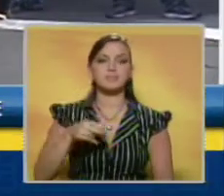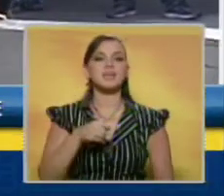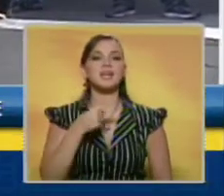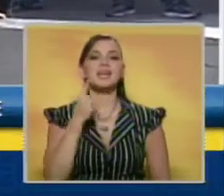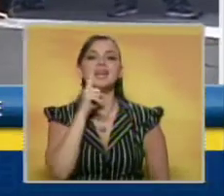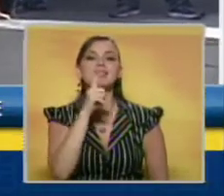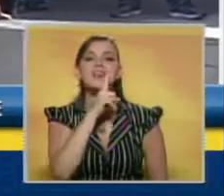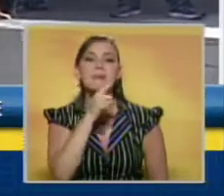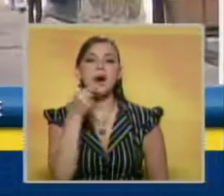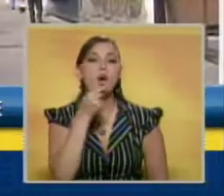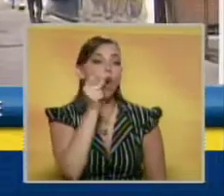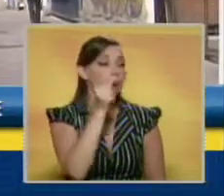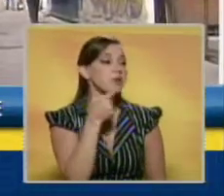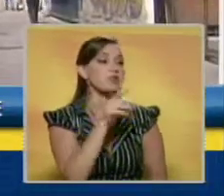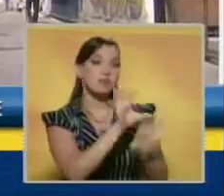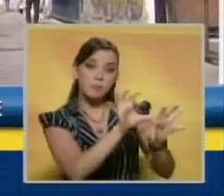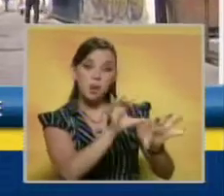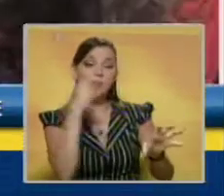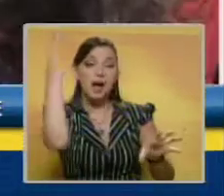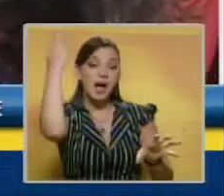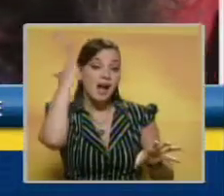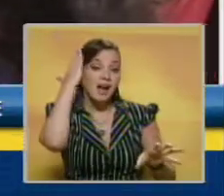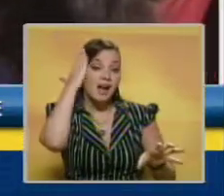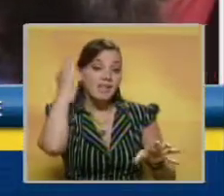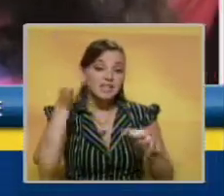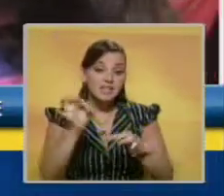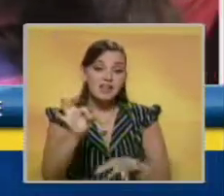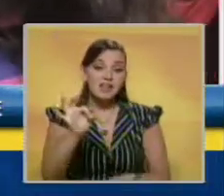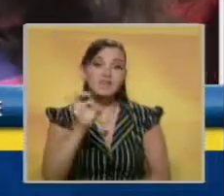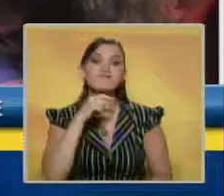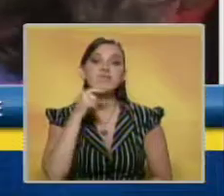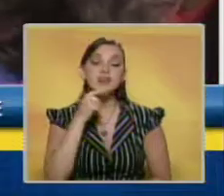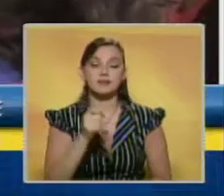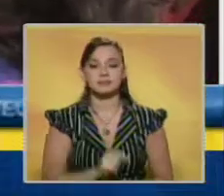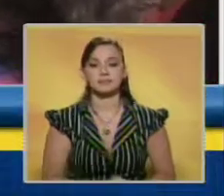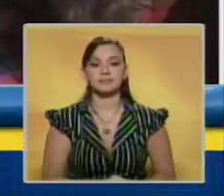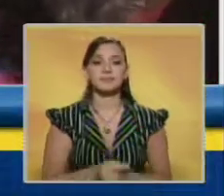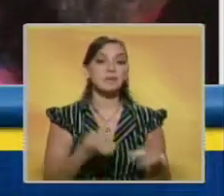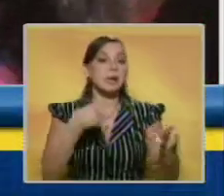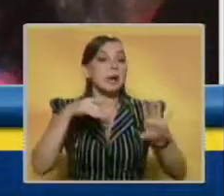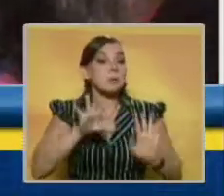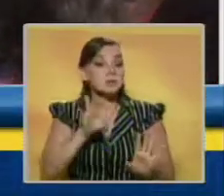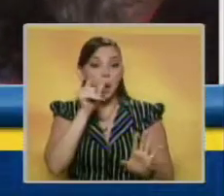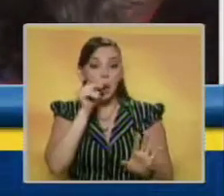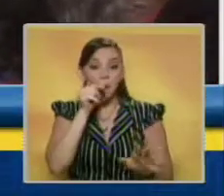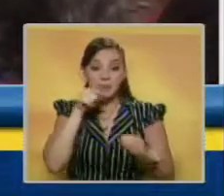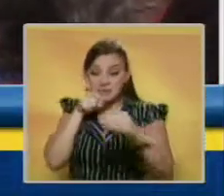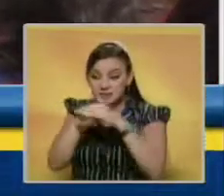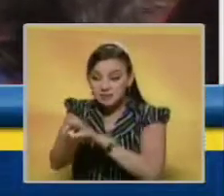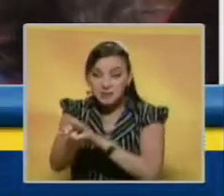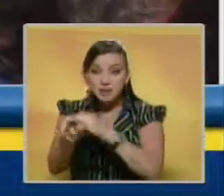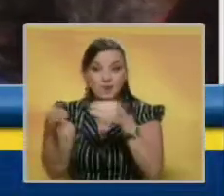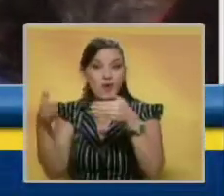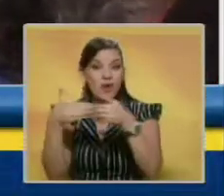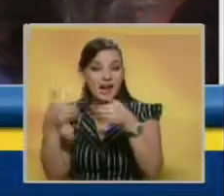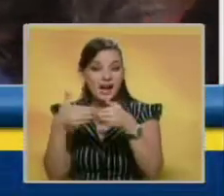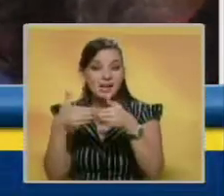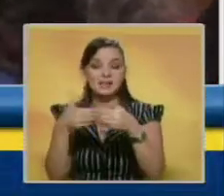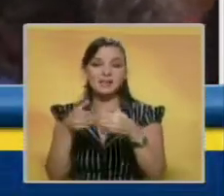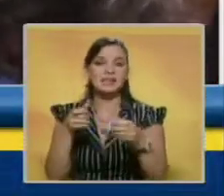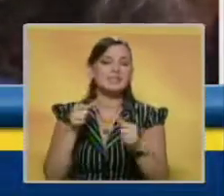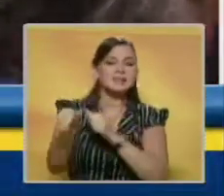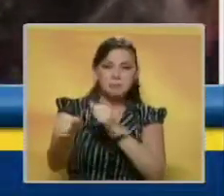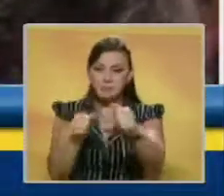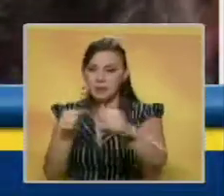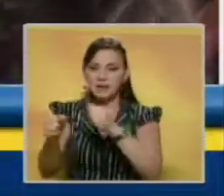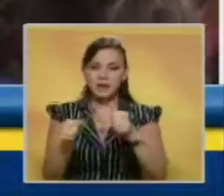quien se encuentra prófugo de la justicia. Él parece que se metió forzado a la casa, tuvieron una discusión, una pelea, ella se